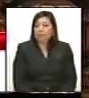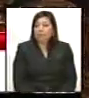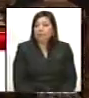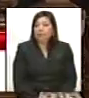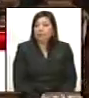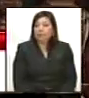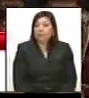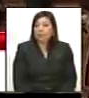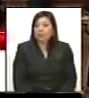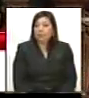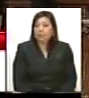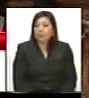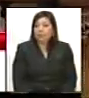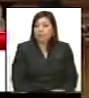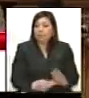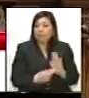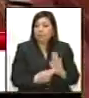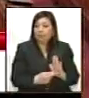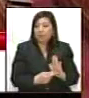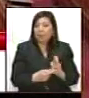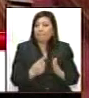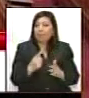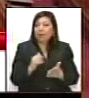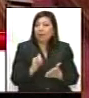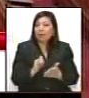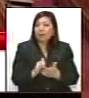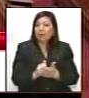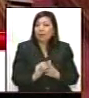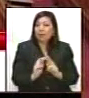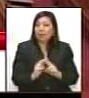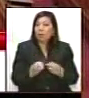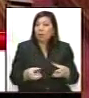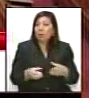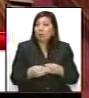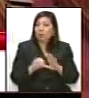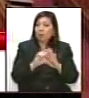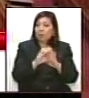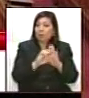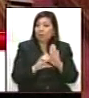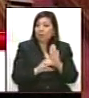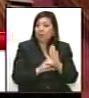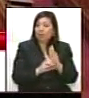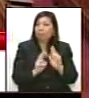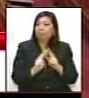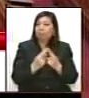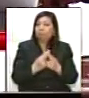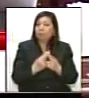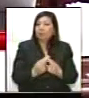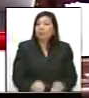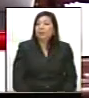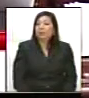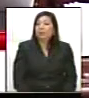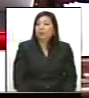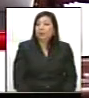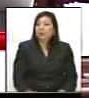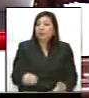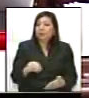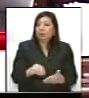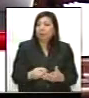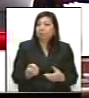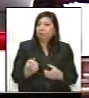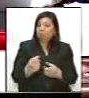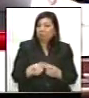se pone en conocimiento de la representación nacional para efectos del quórum que la comisión de constitución está sesionando por consiguiente se considera a sus